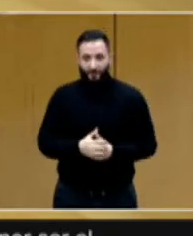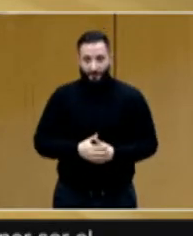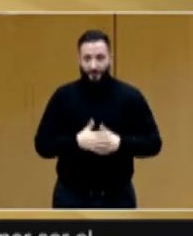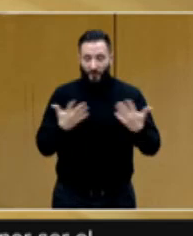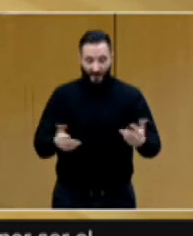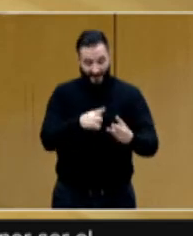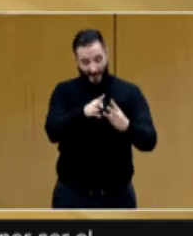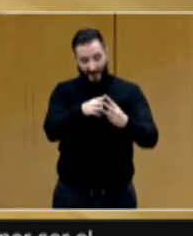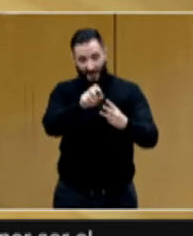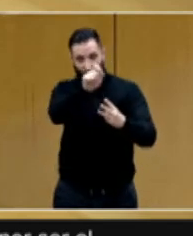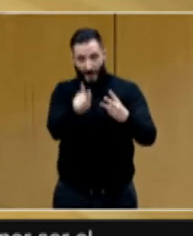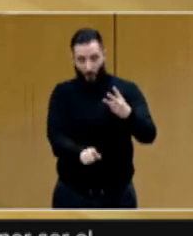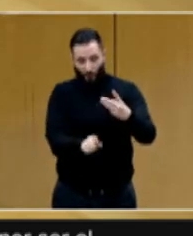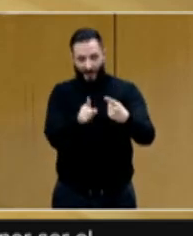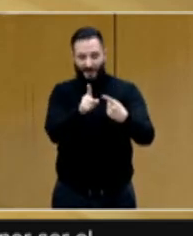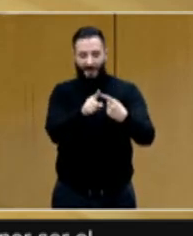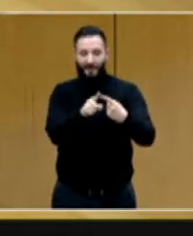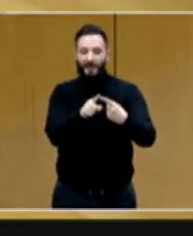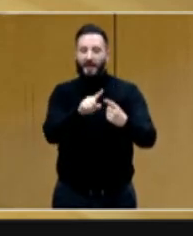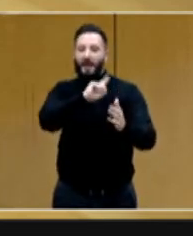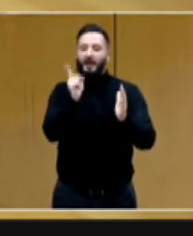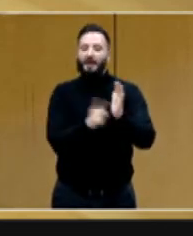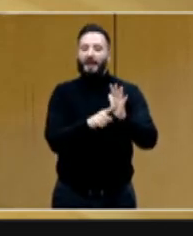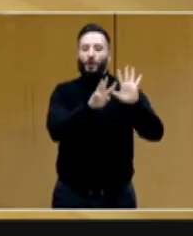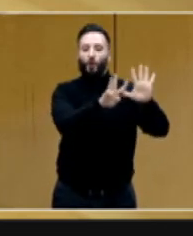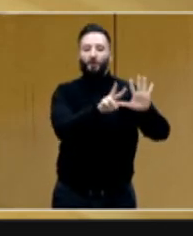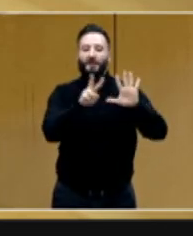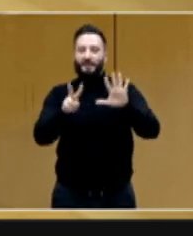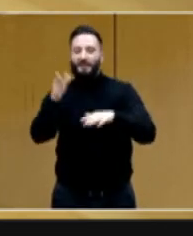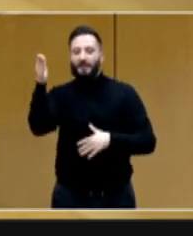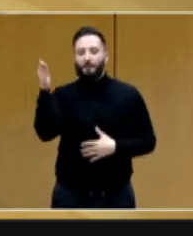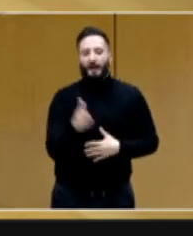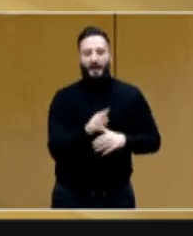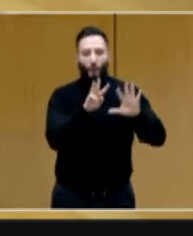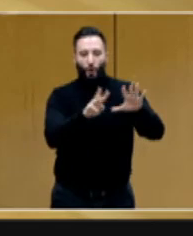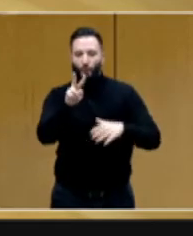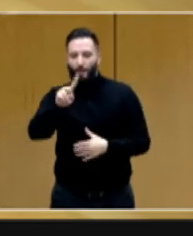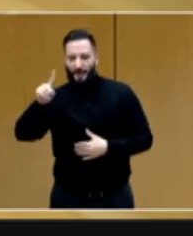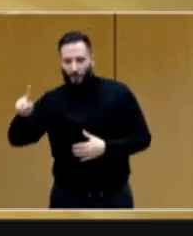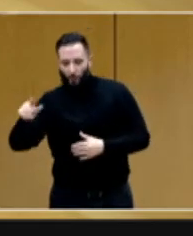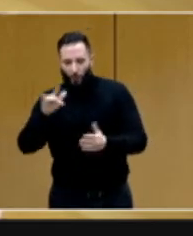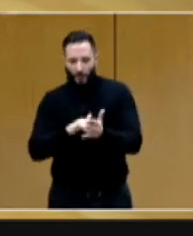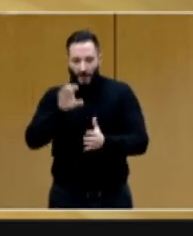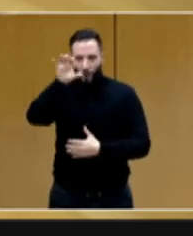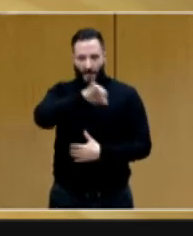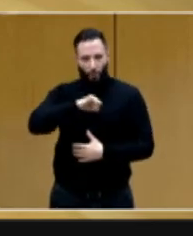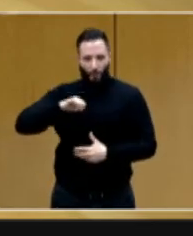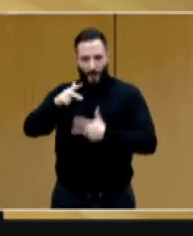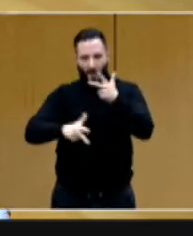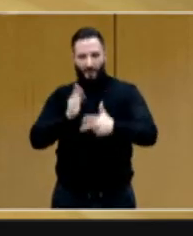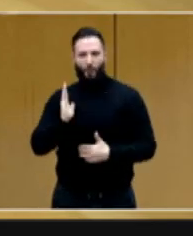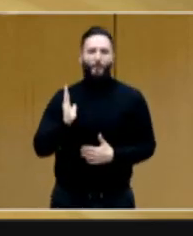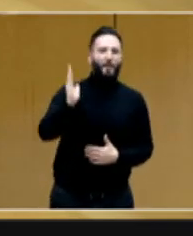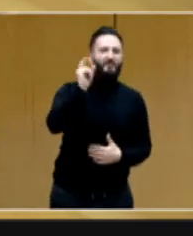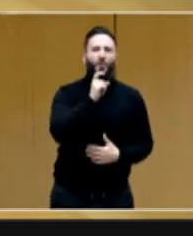Cómo afecta la ley 878/21 a la comunidad Autónoma del país Vasco en segundo lugar